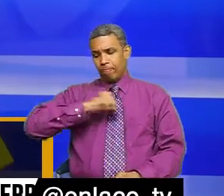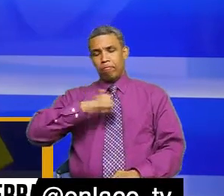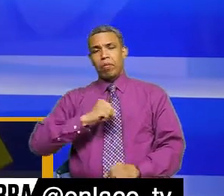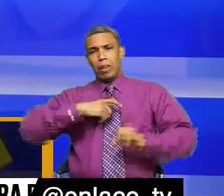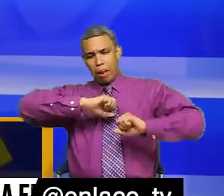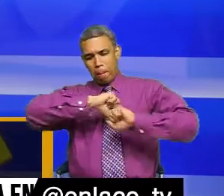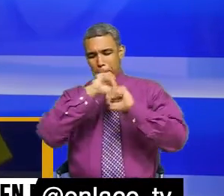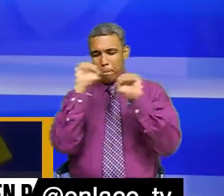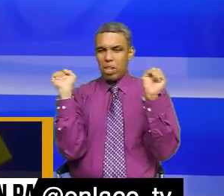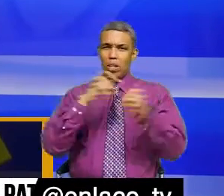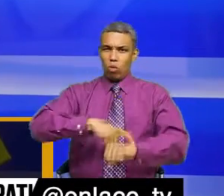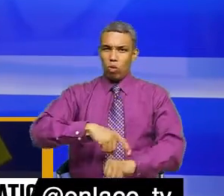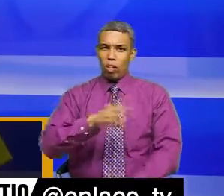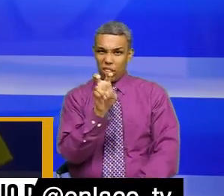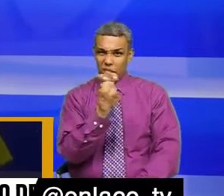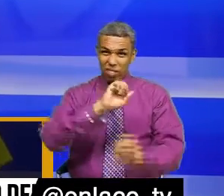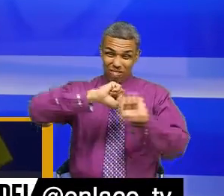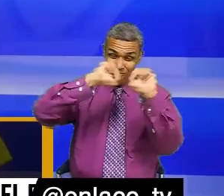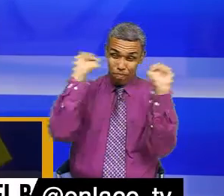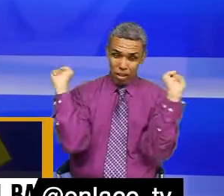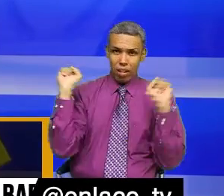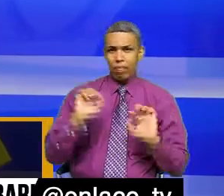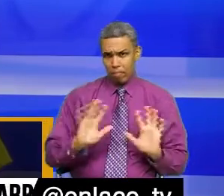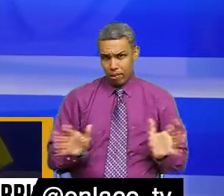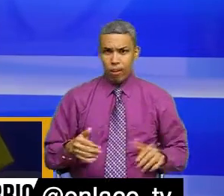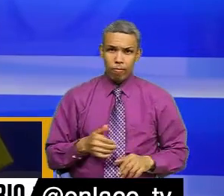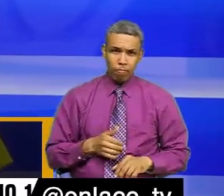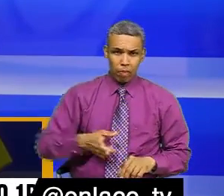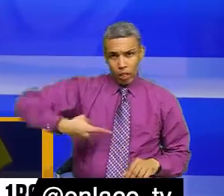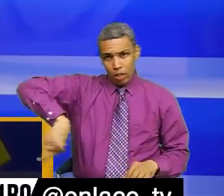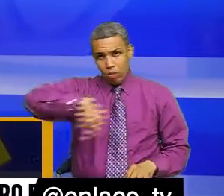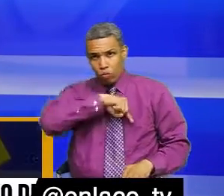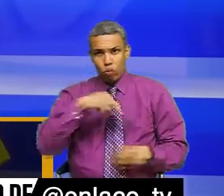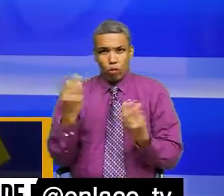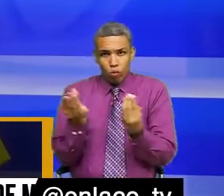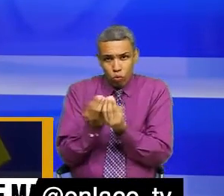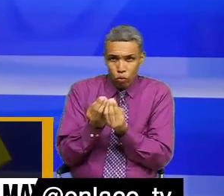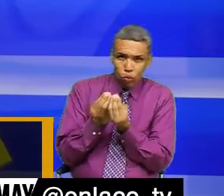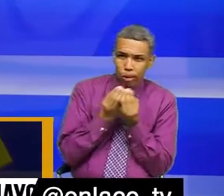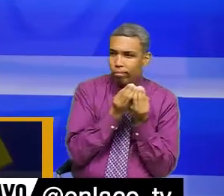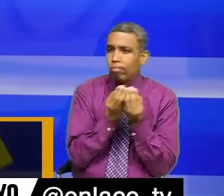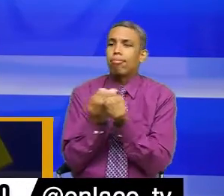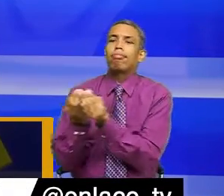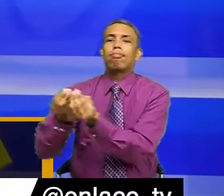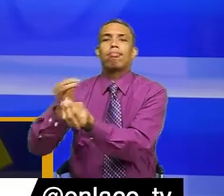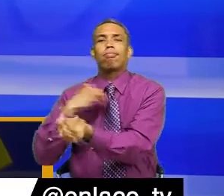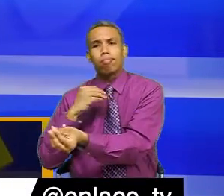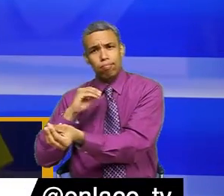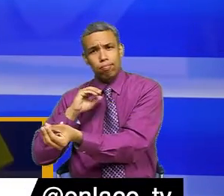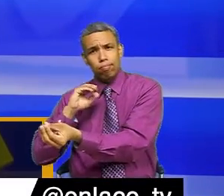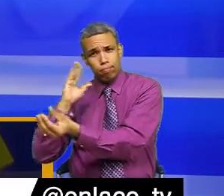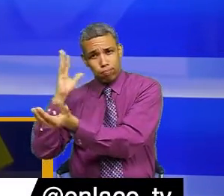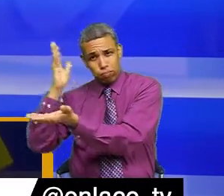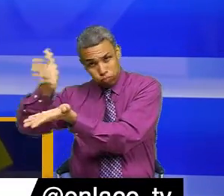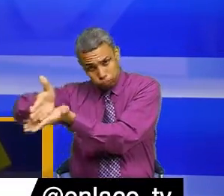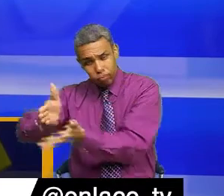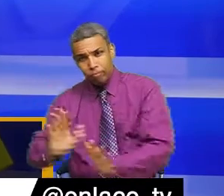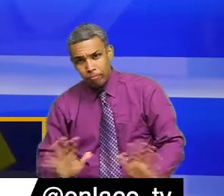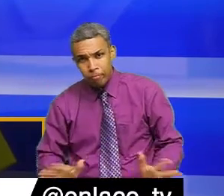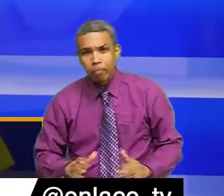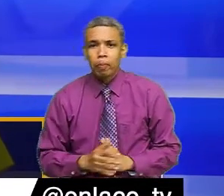7 de la mañana, ya estaban funcionarios del Consejo Municipal de Gestión de Riesgo y Desastre. Hicimos